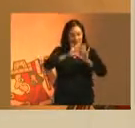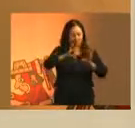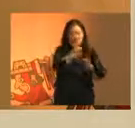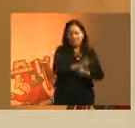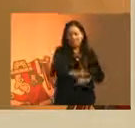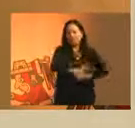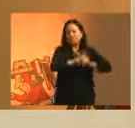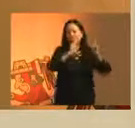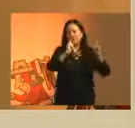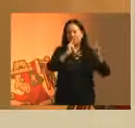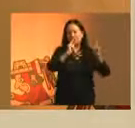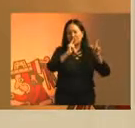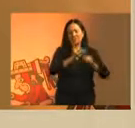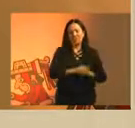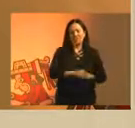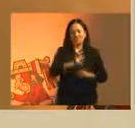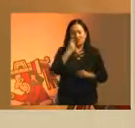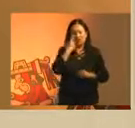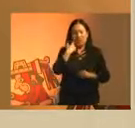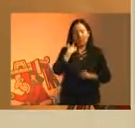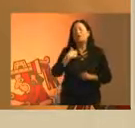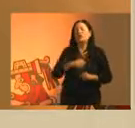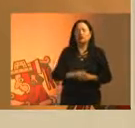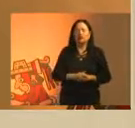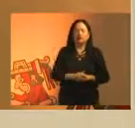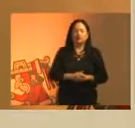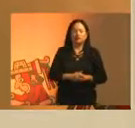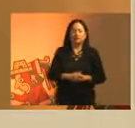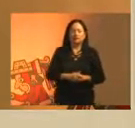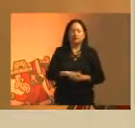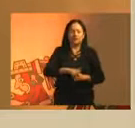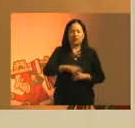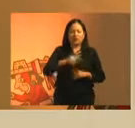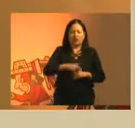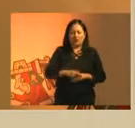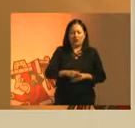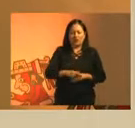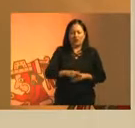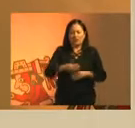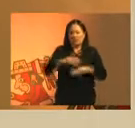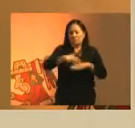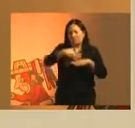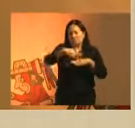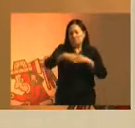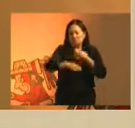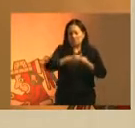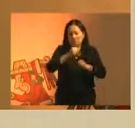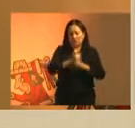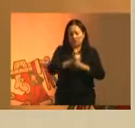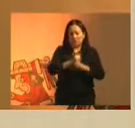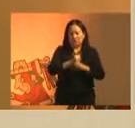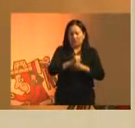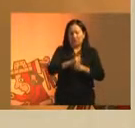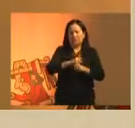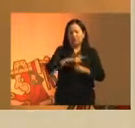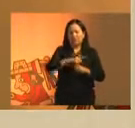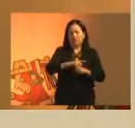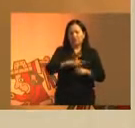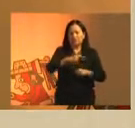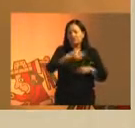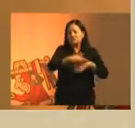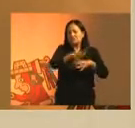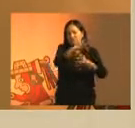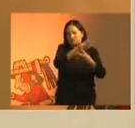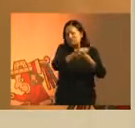en los breves años que siguieron al al ascenso al al gobierno de calles se les